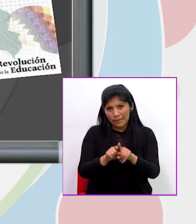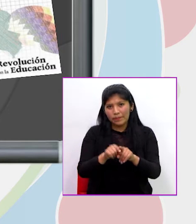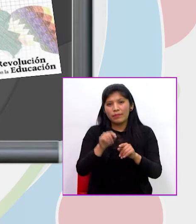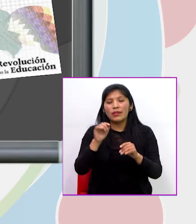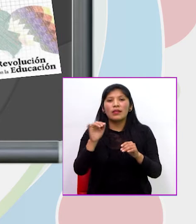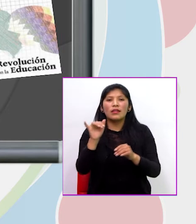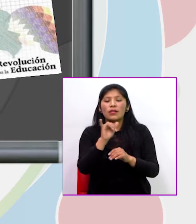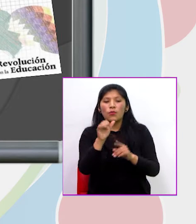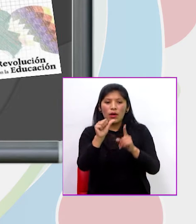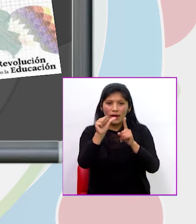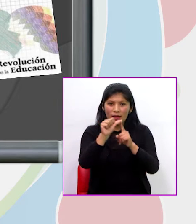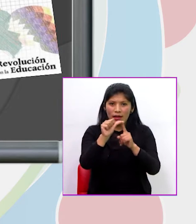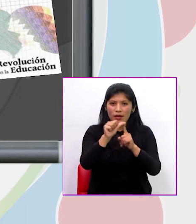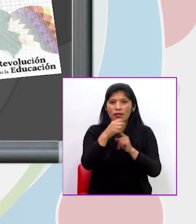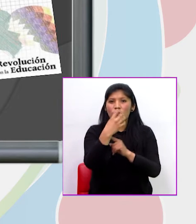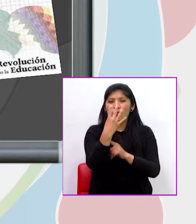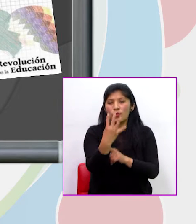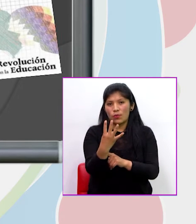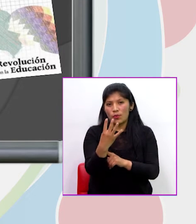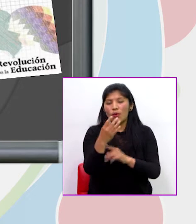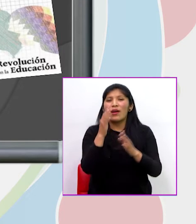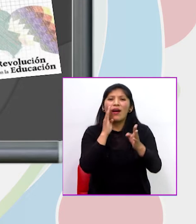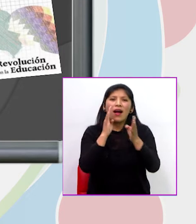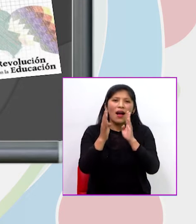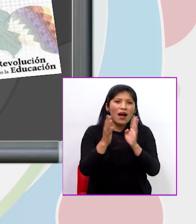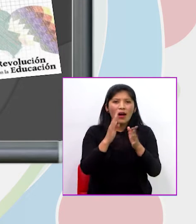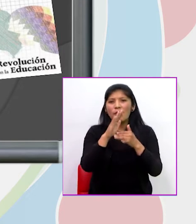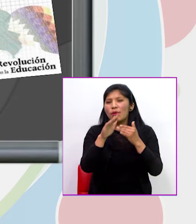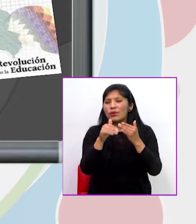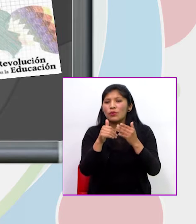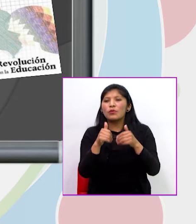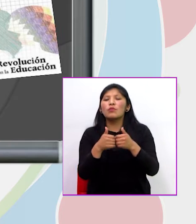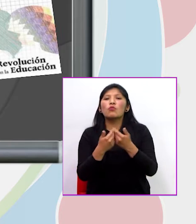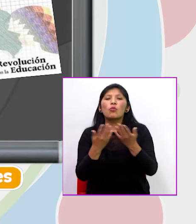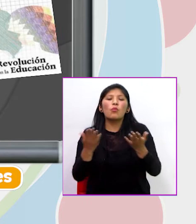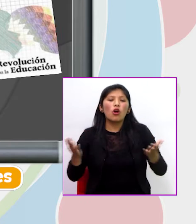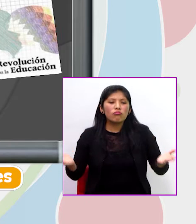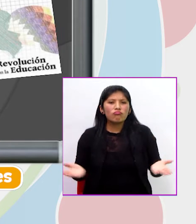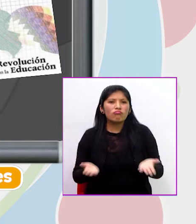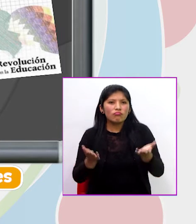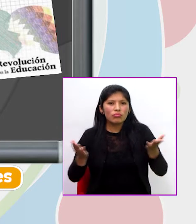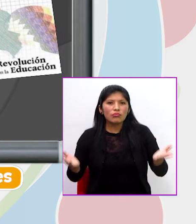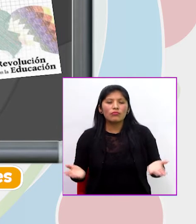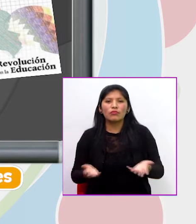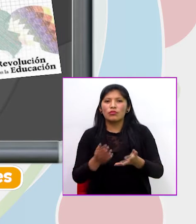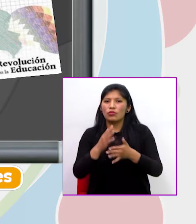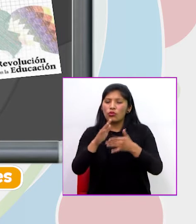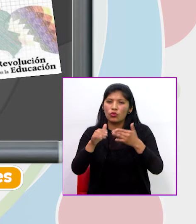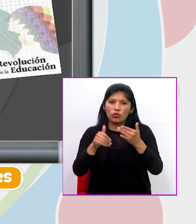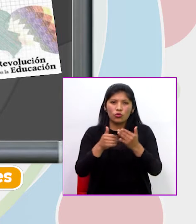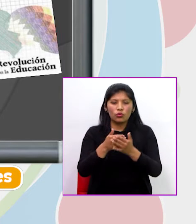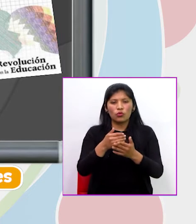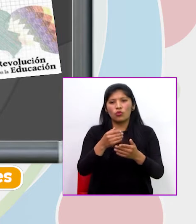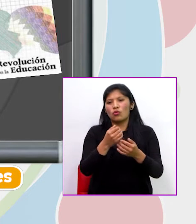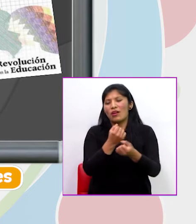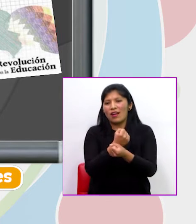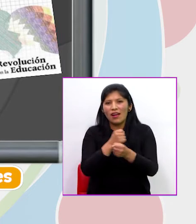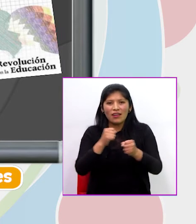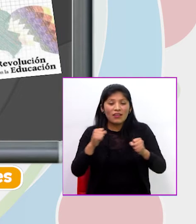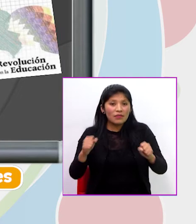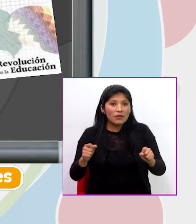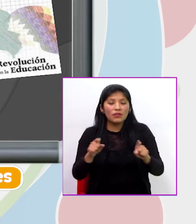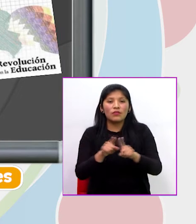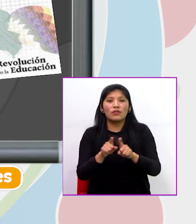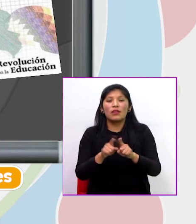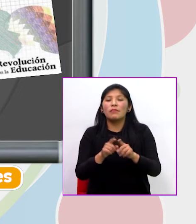en el artículo número 4 habla sobre promover la despatriarcalización y además